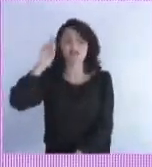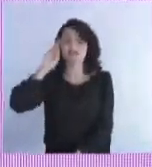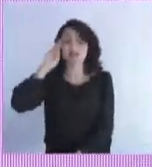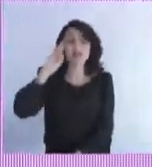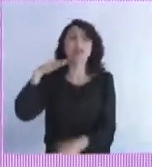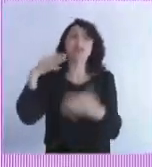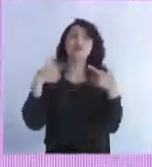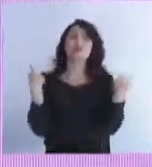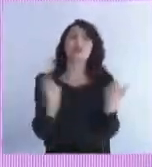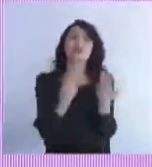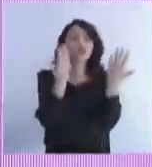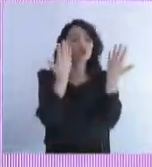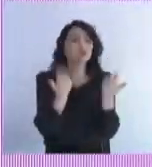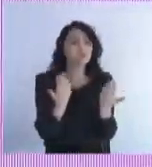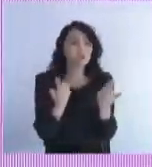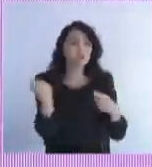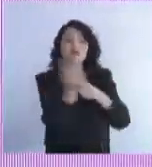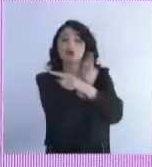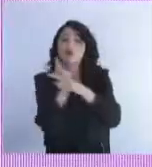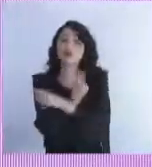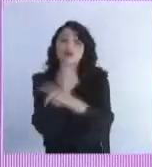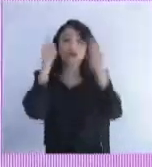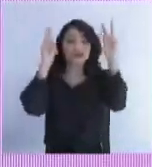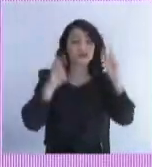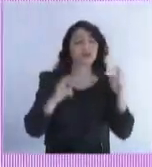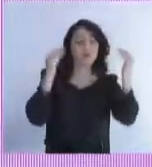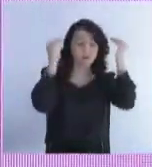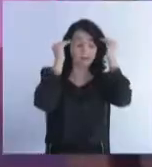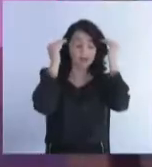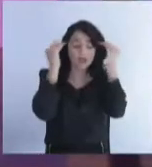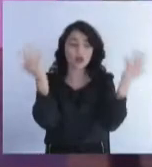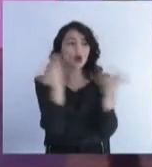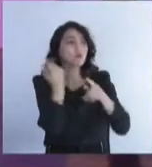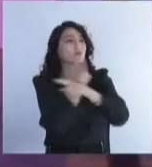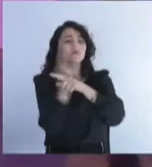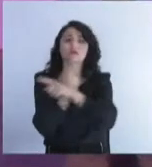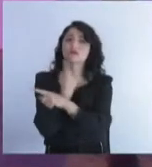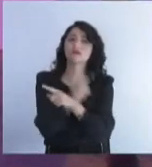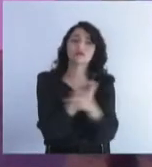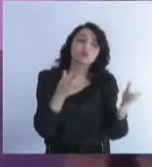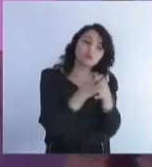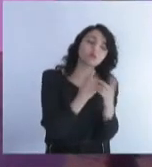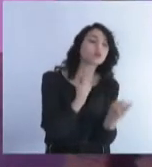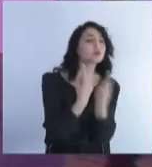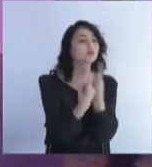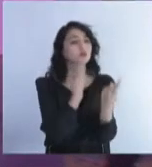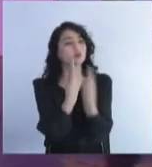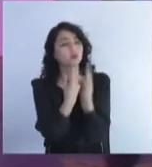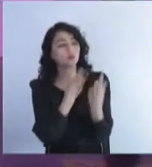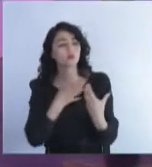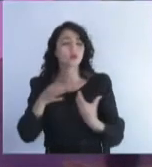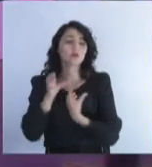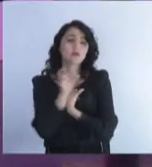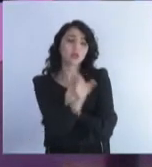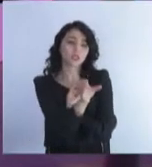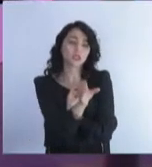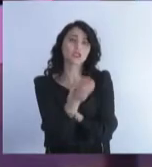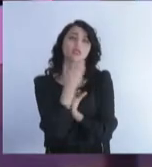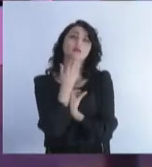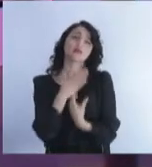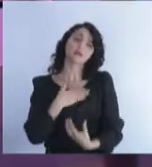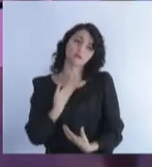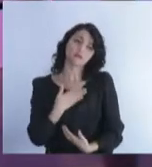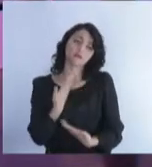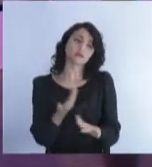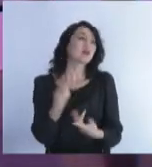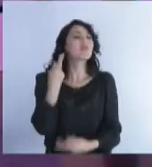conversar de salud mental para resolver problemas en conjunto, recurriendo al diálogo, a la empatía y a la compasión, valores